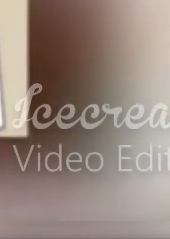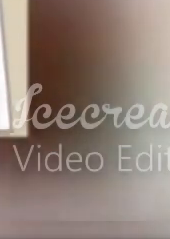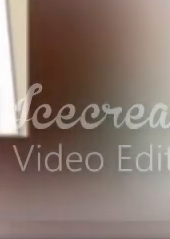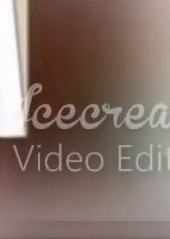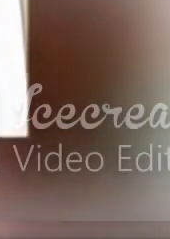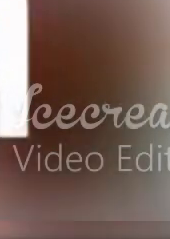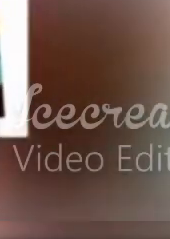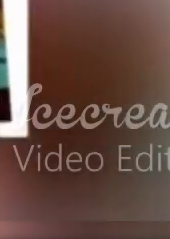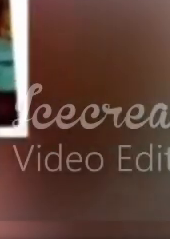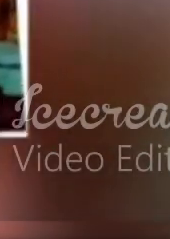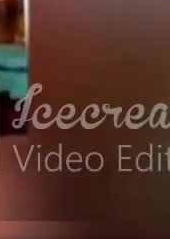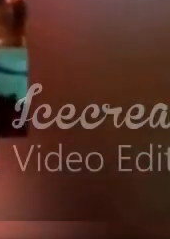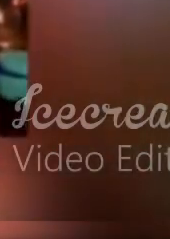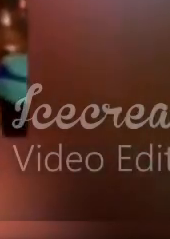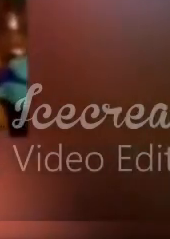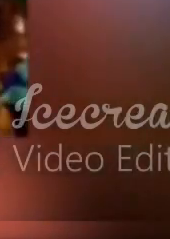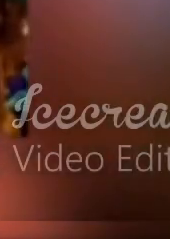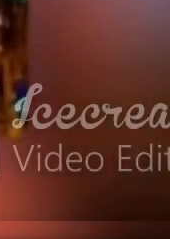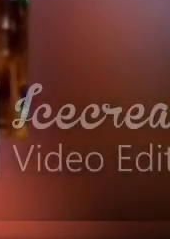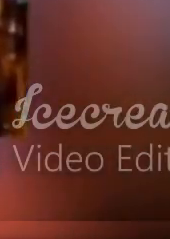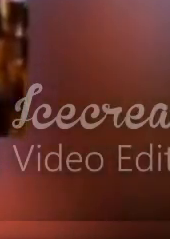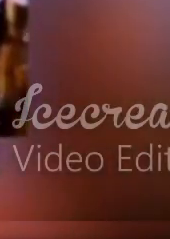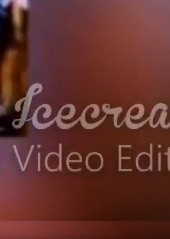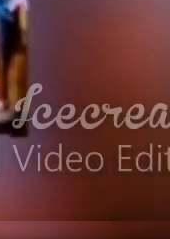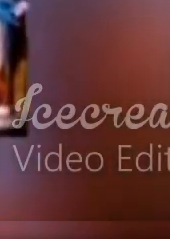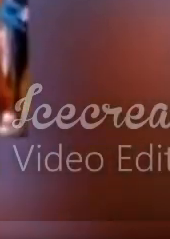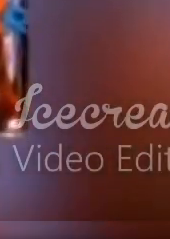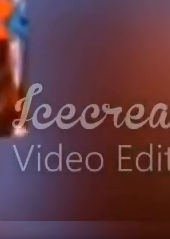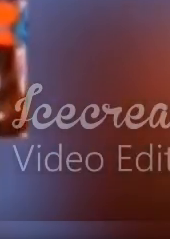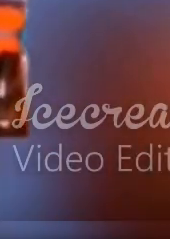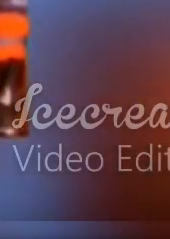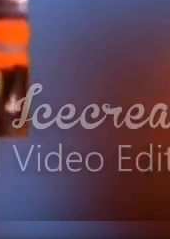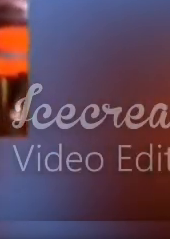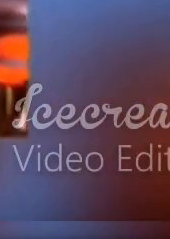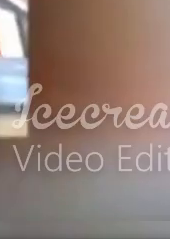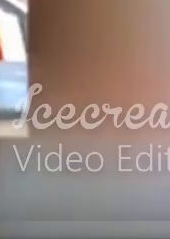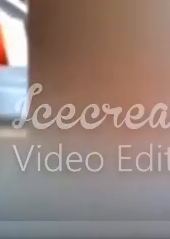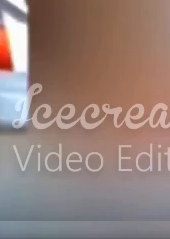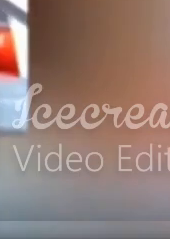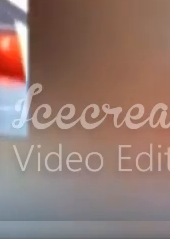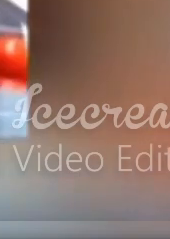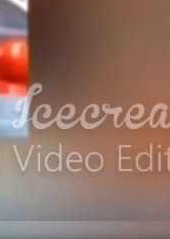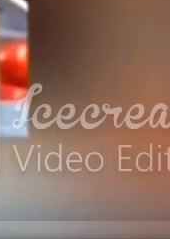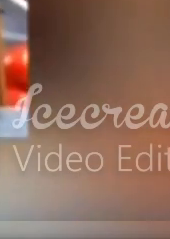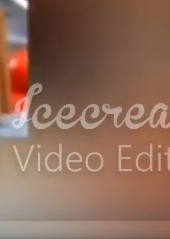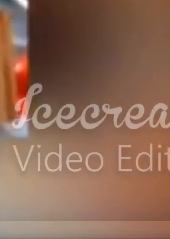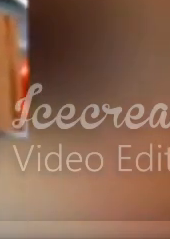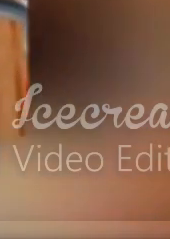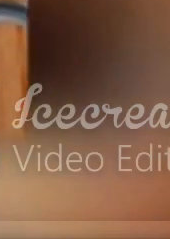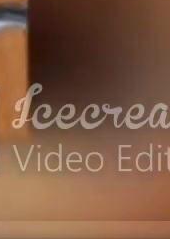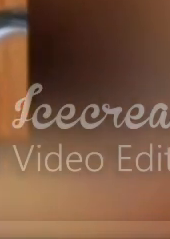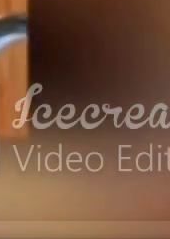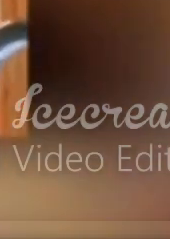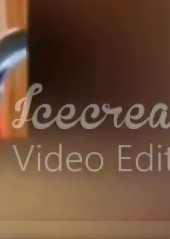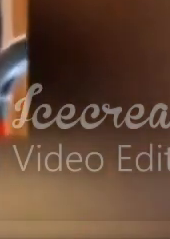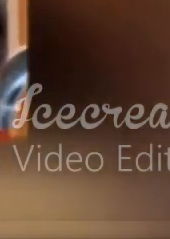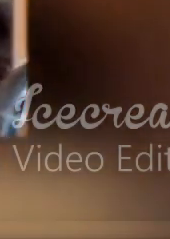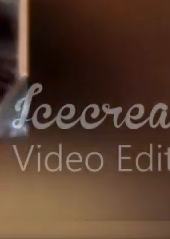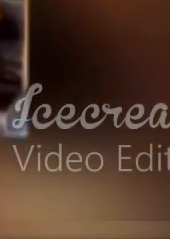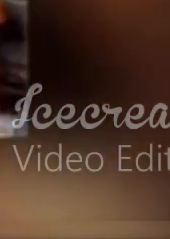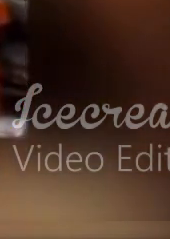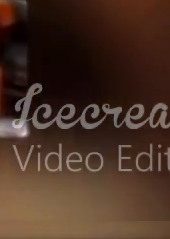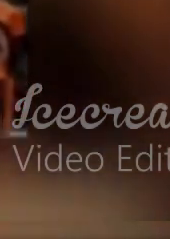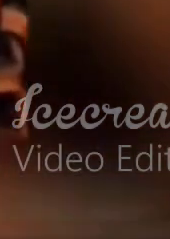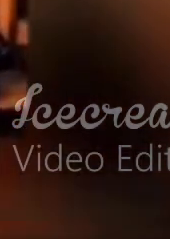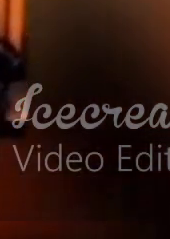averiguar. Gloria opina que la cosa es que sus plantas tengan suficiente agua y sol todos los días. Mercedes aconseja